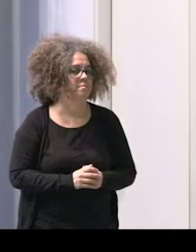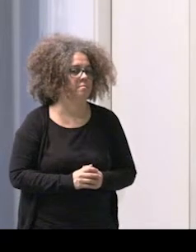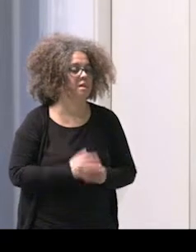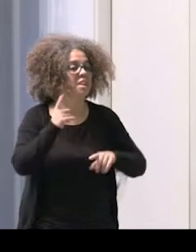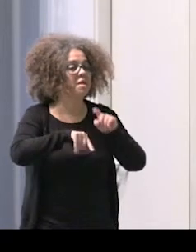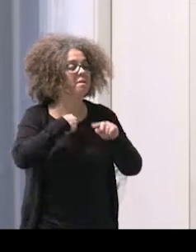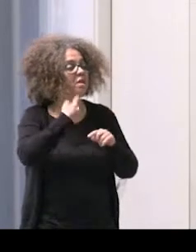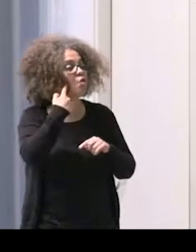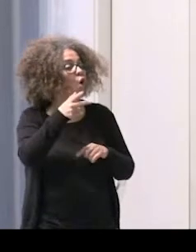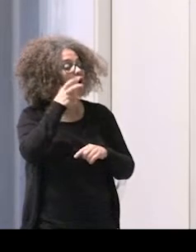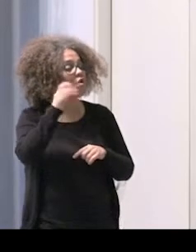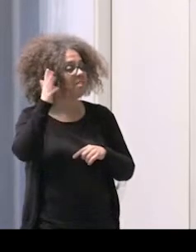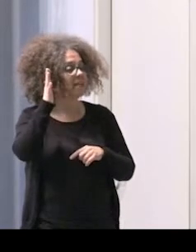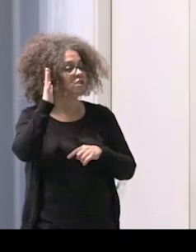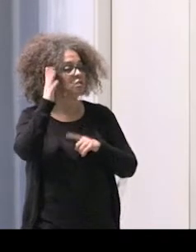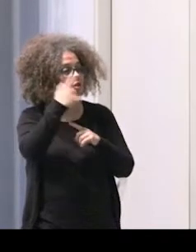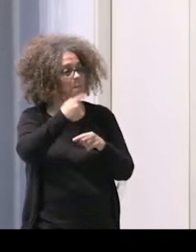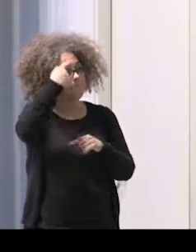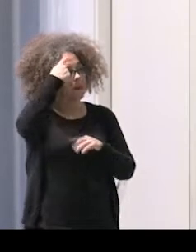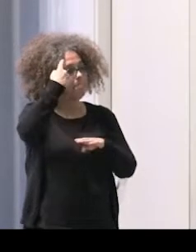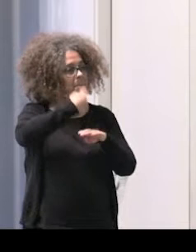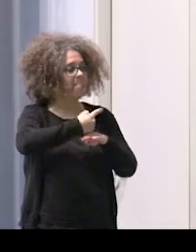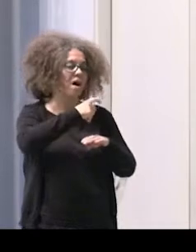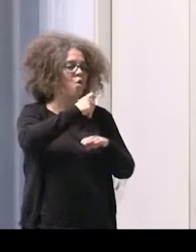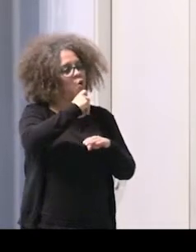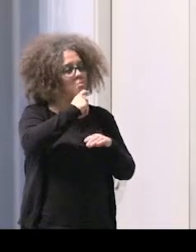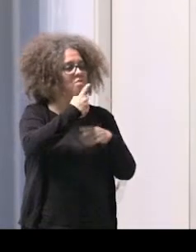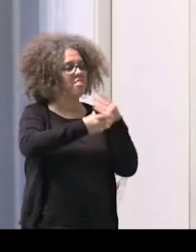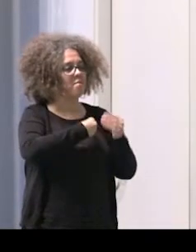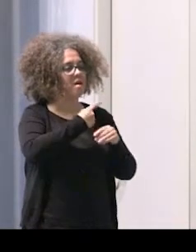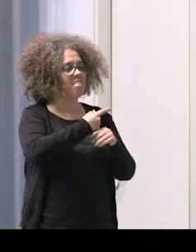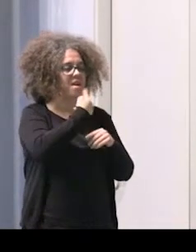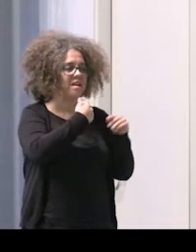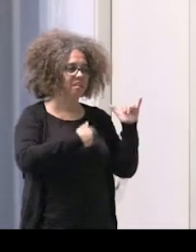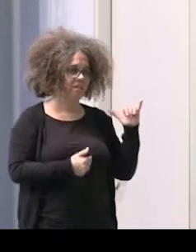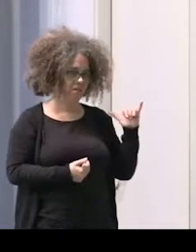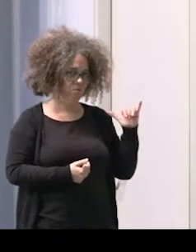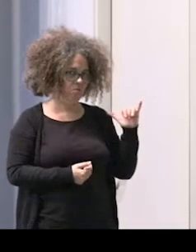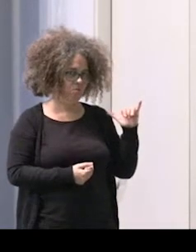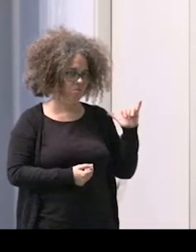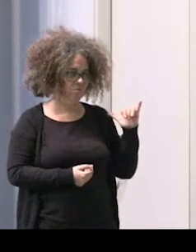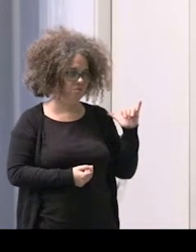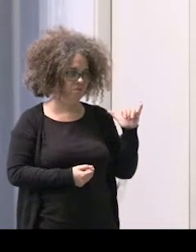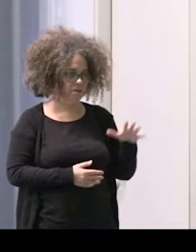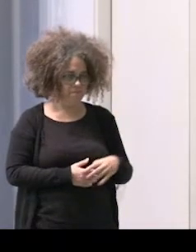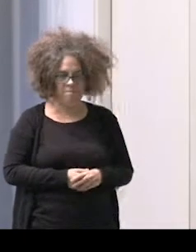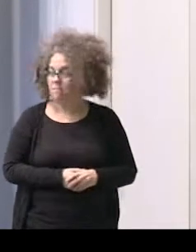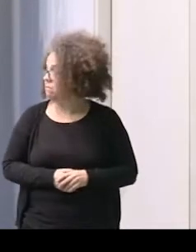También cada oído se controla a sí mismo a través de otra ruta que está marcada aquí en verde.